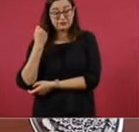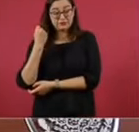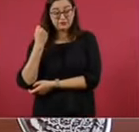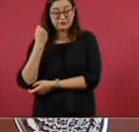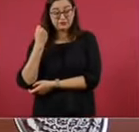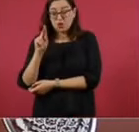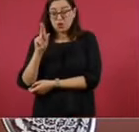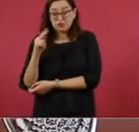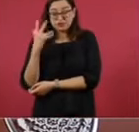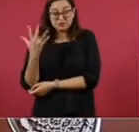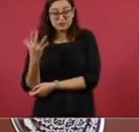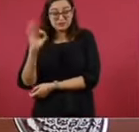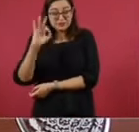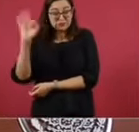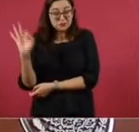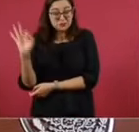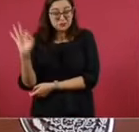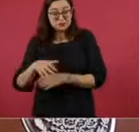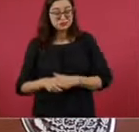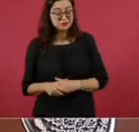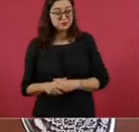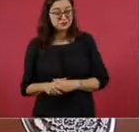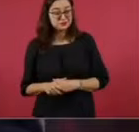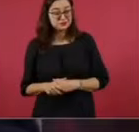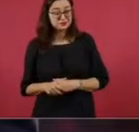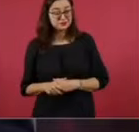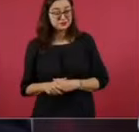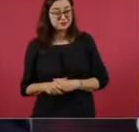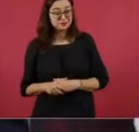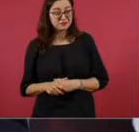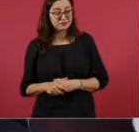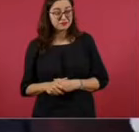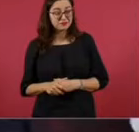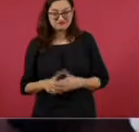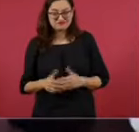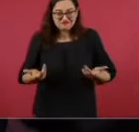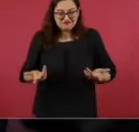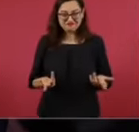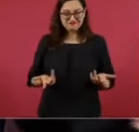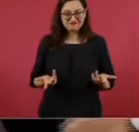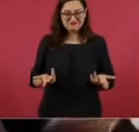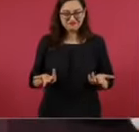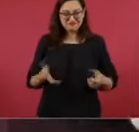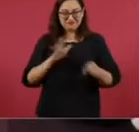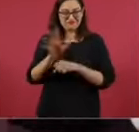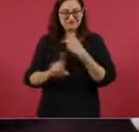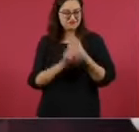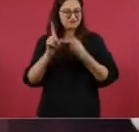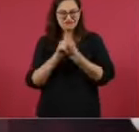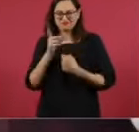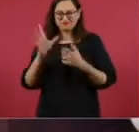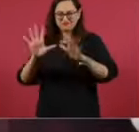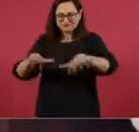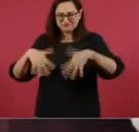el 85%, ¿por qué no va a tener mayoría calificada?